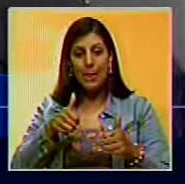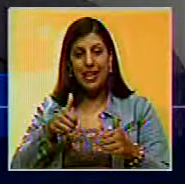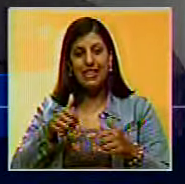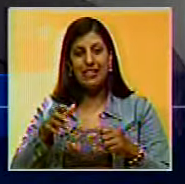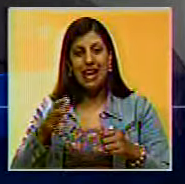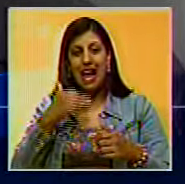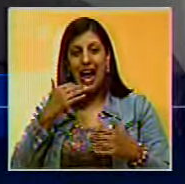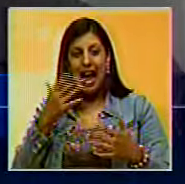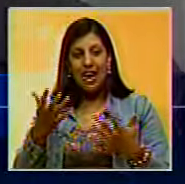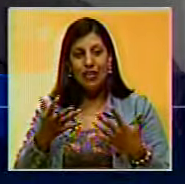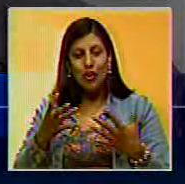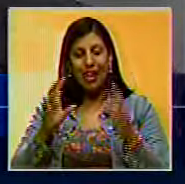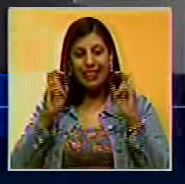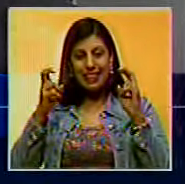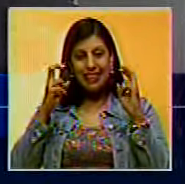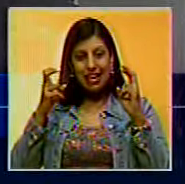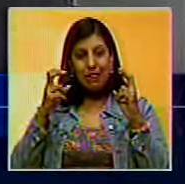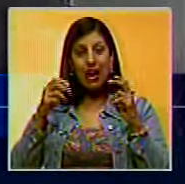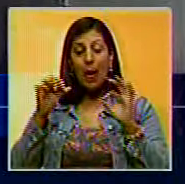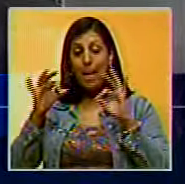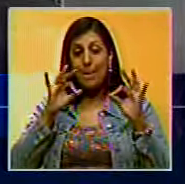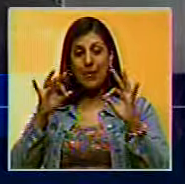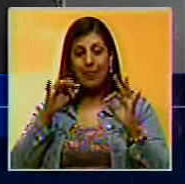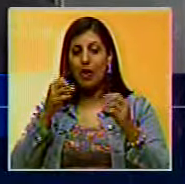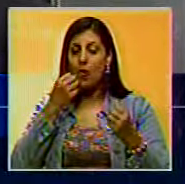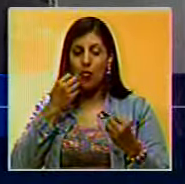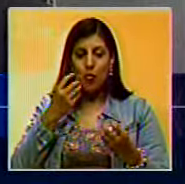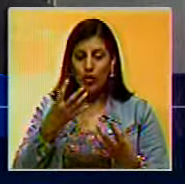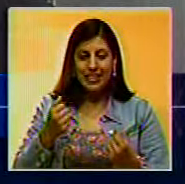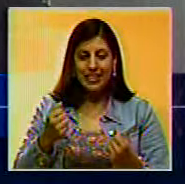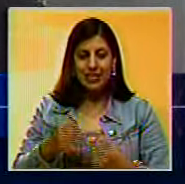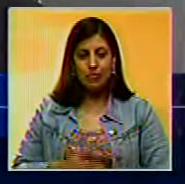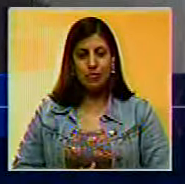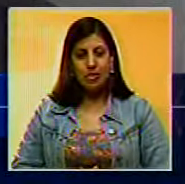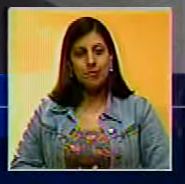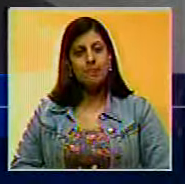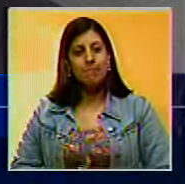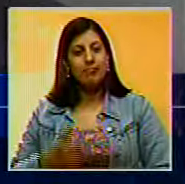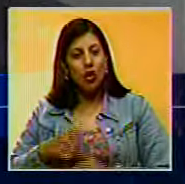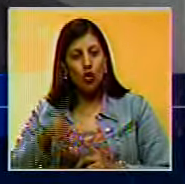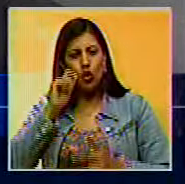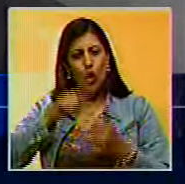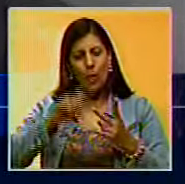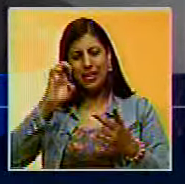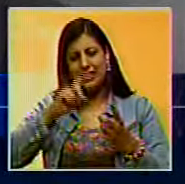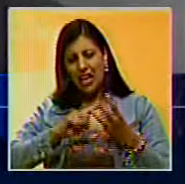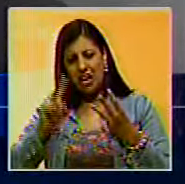tremendo, el tema que tenemos preparado, buenísimo, con